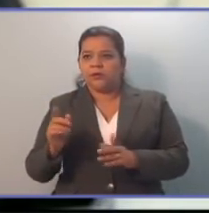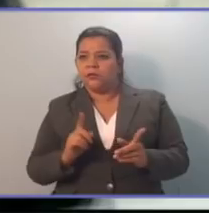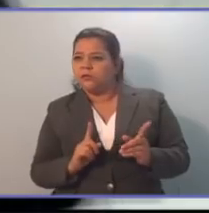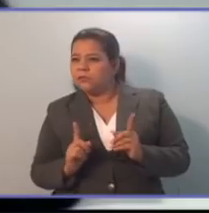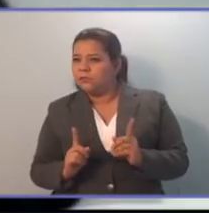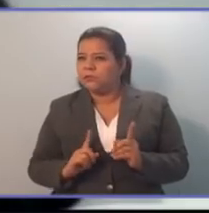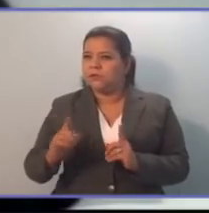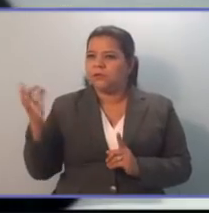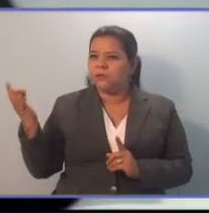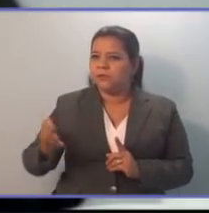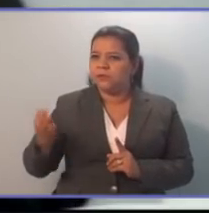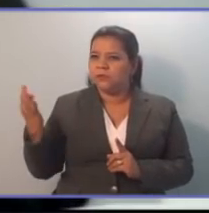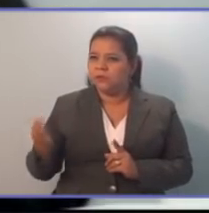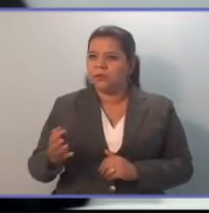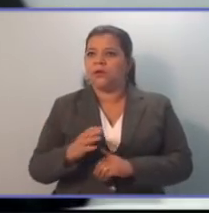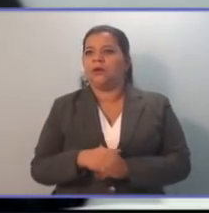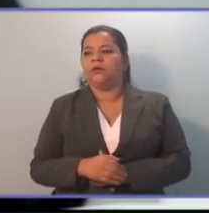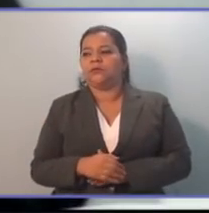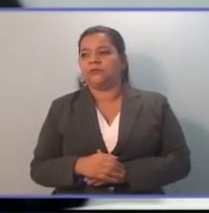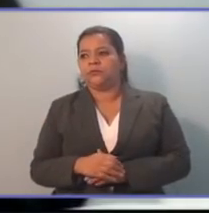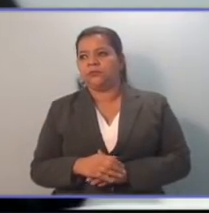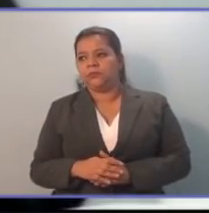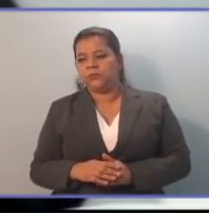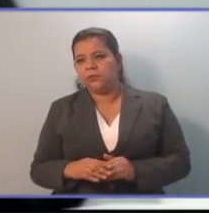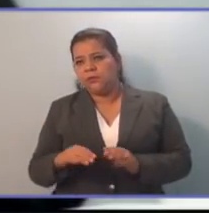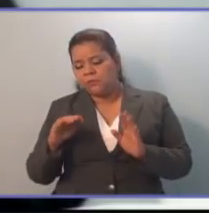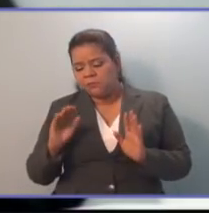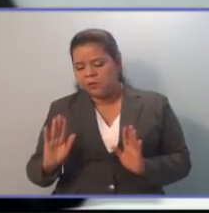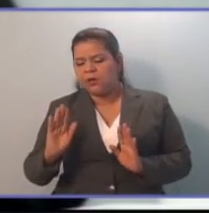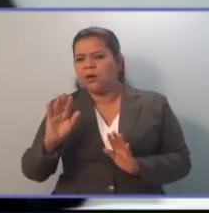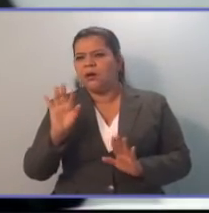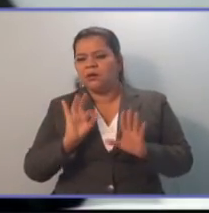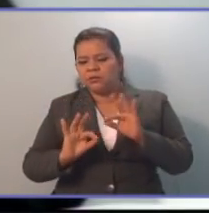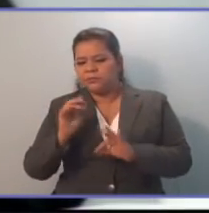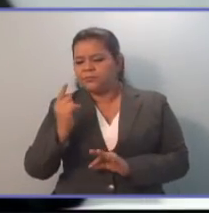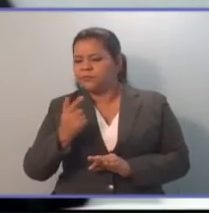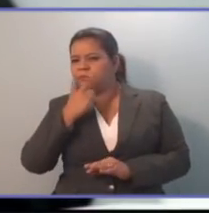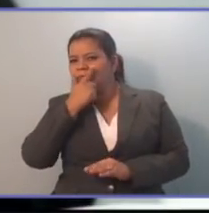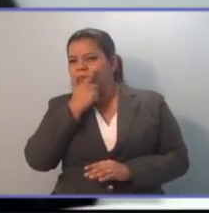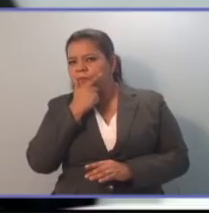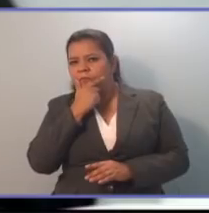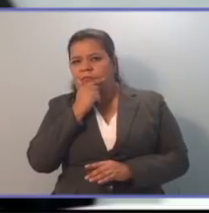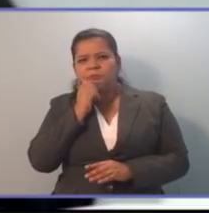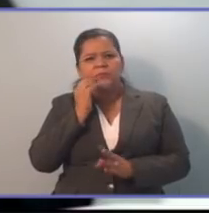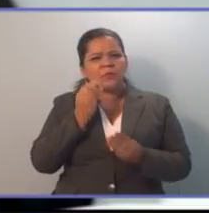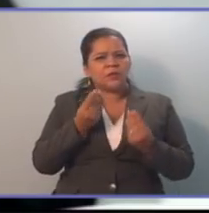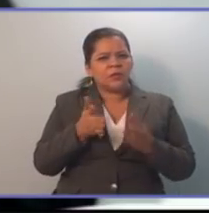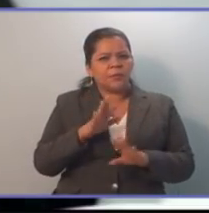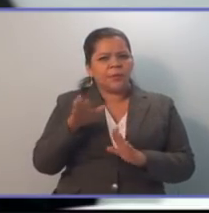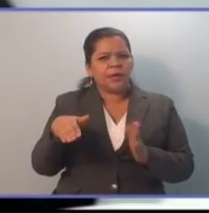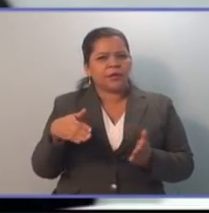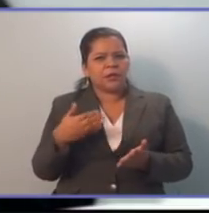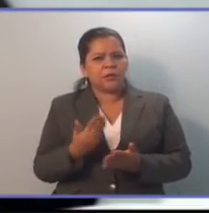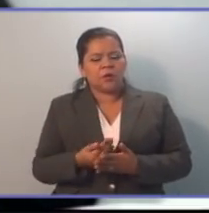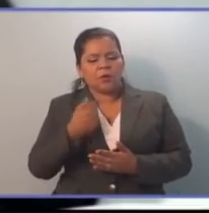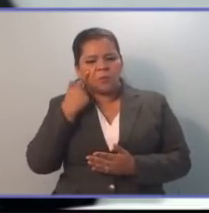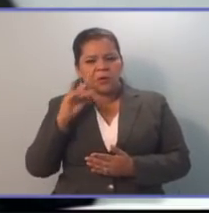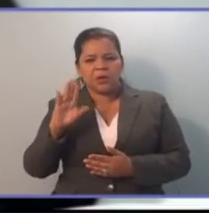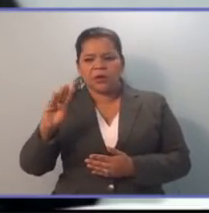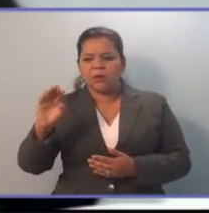las necesidades. Ahora, hay un temor de que se van a perder todas las prestaciones ganadas, como el